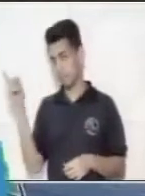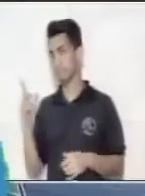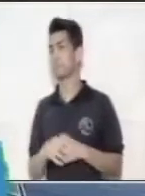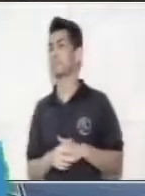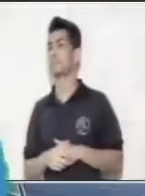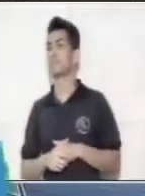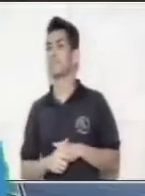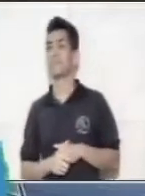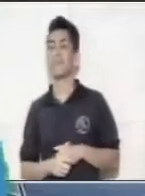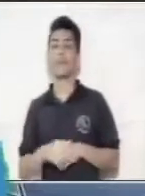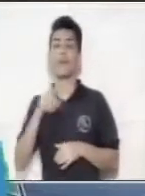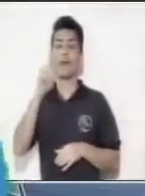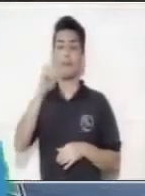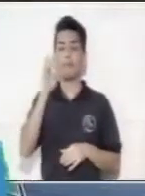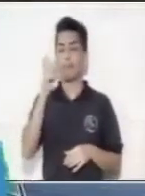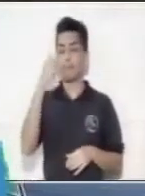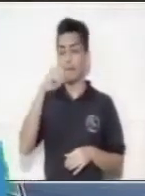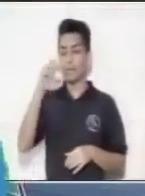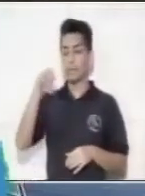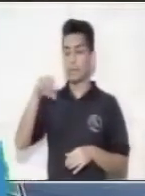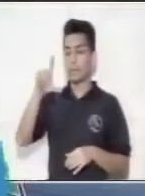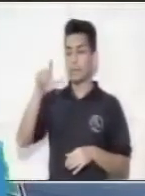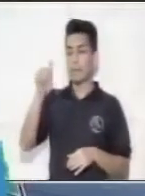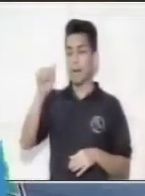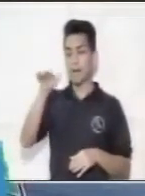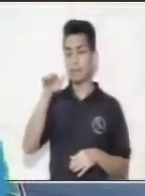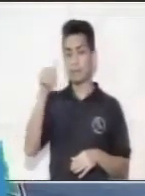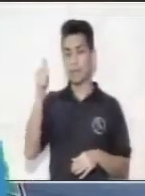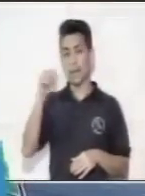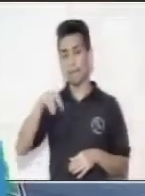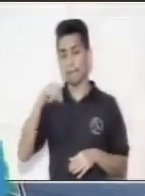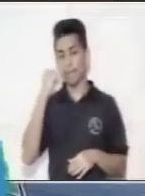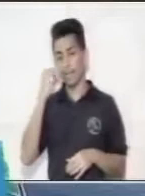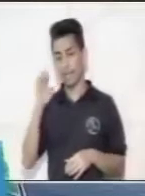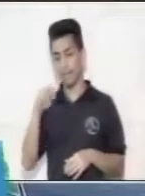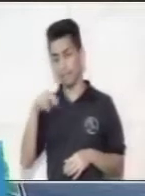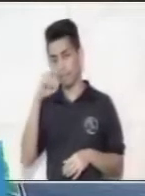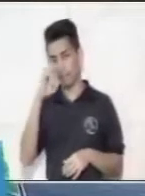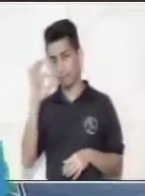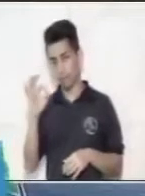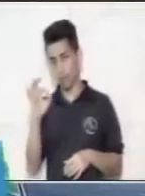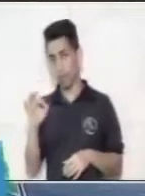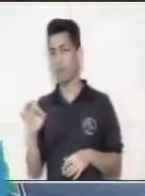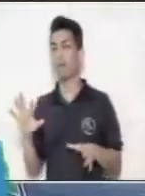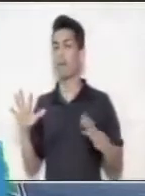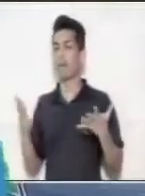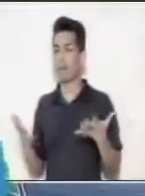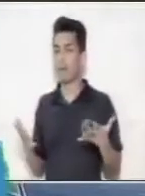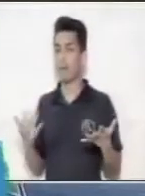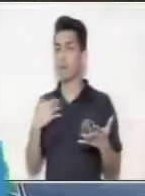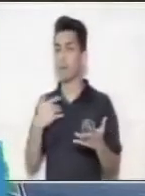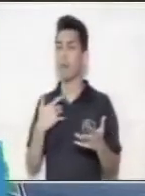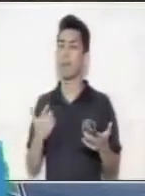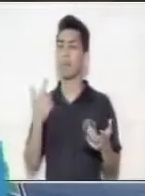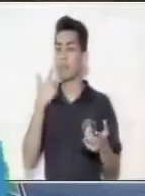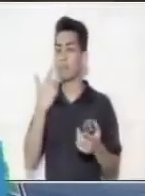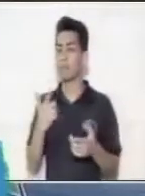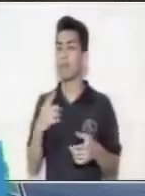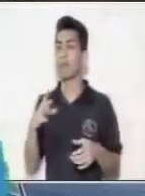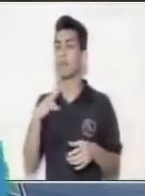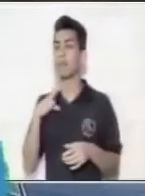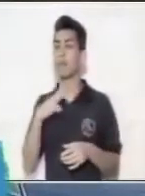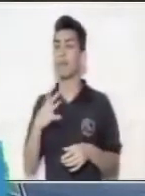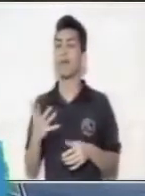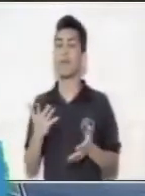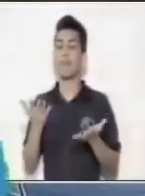El desplazamiento. Cuando estamos hablando de desplazamiento y nosotros, por ejemplo, nos encontramos pidiendo